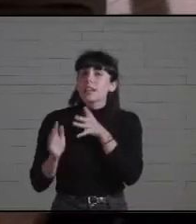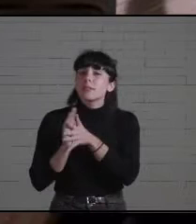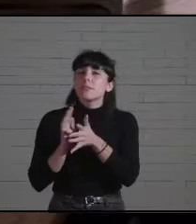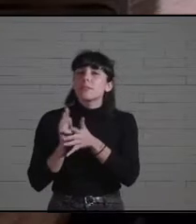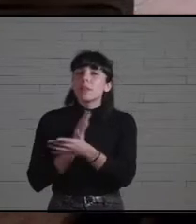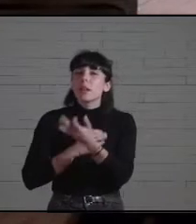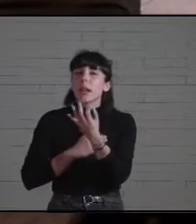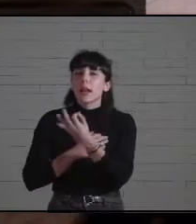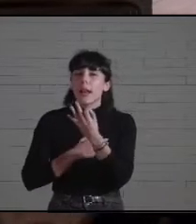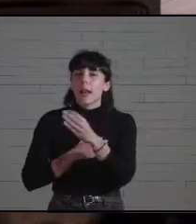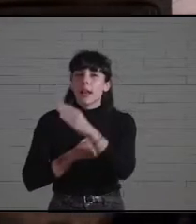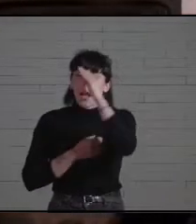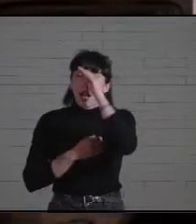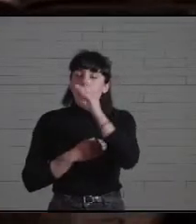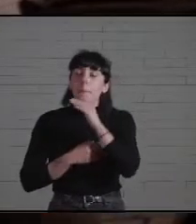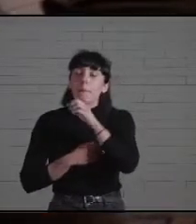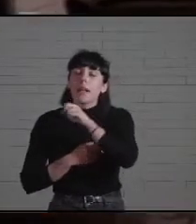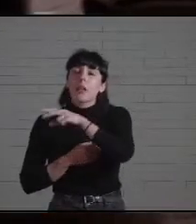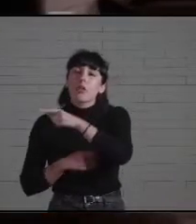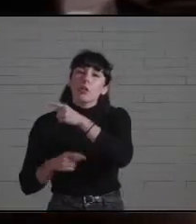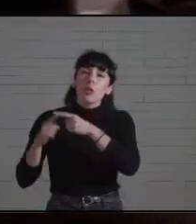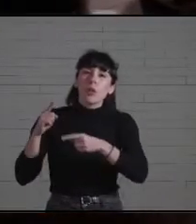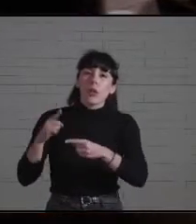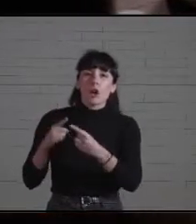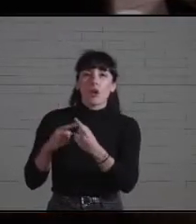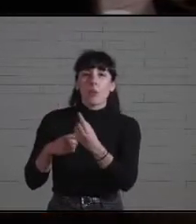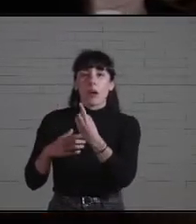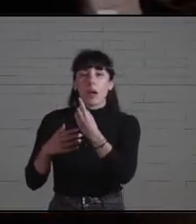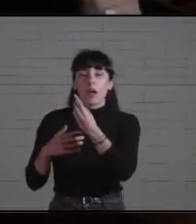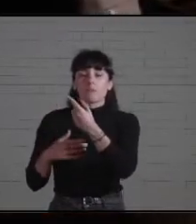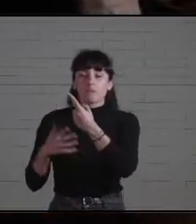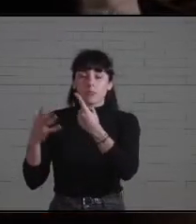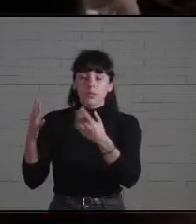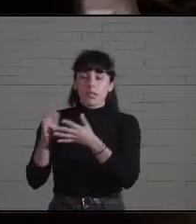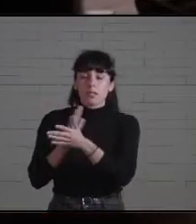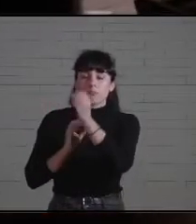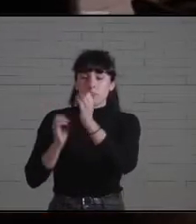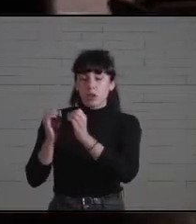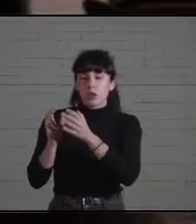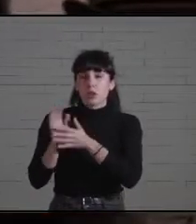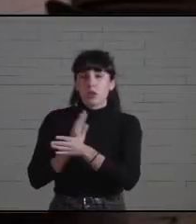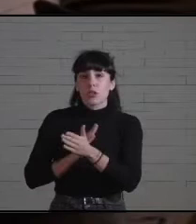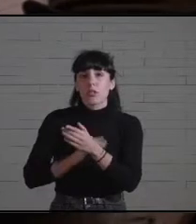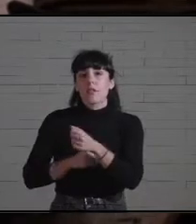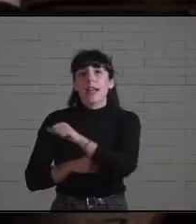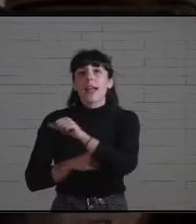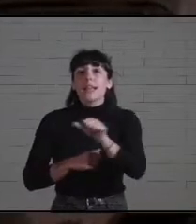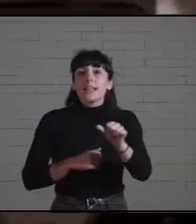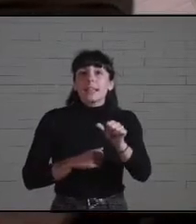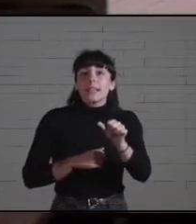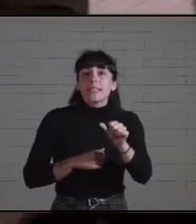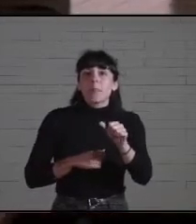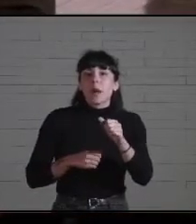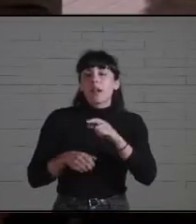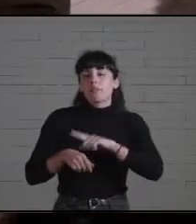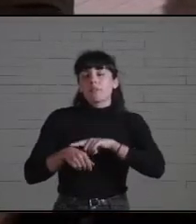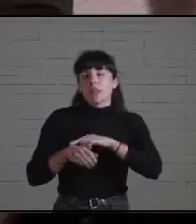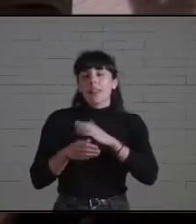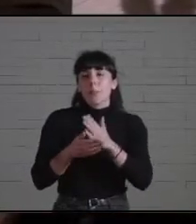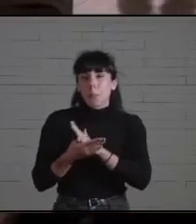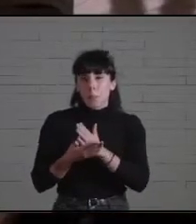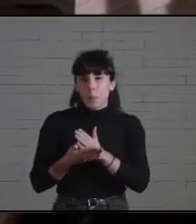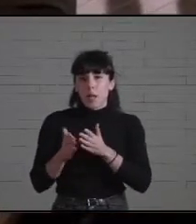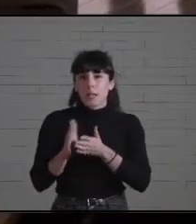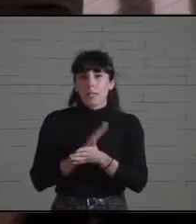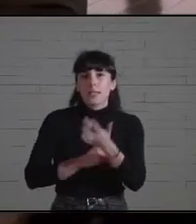los padres que se han cogido al menos una semana a tiempo parcial frente a un porcentaje muy pequeño. Claro, si